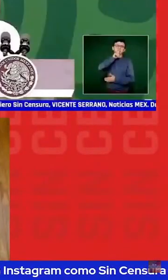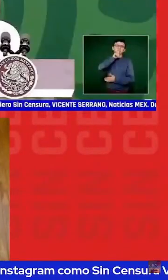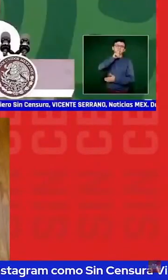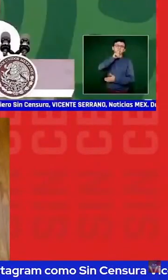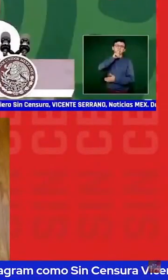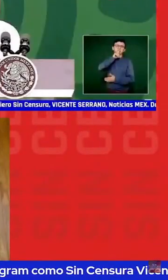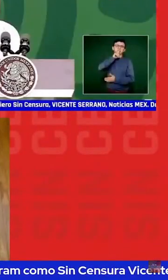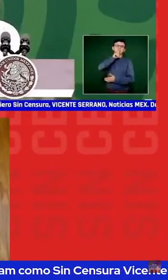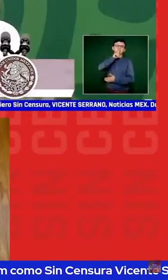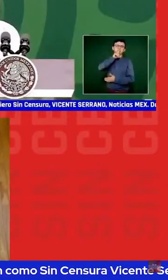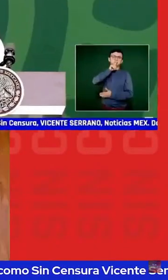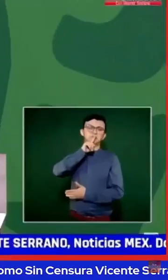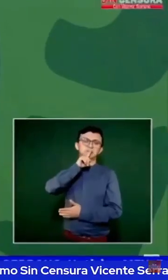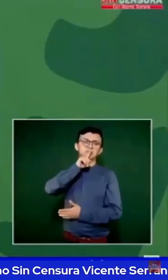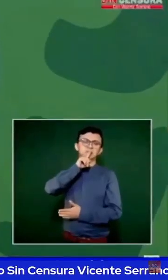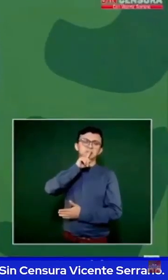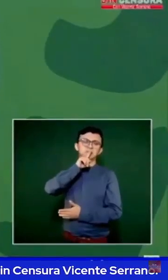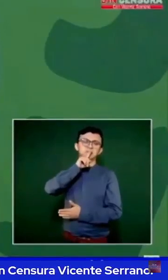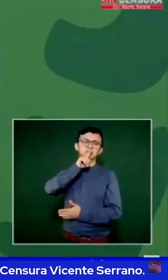David.